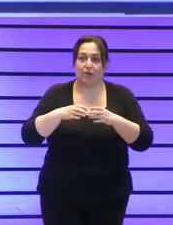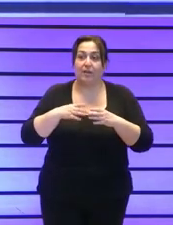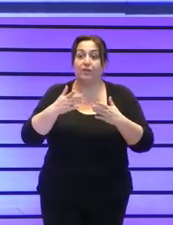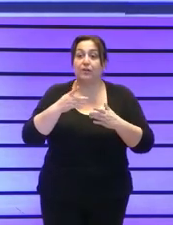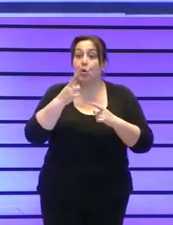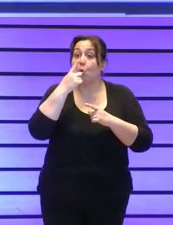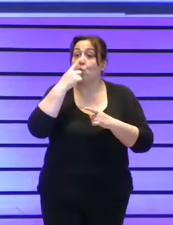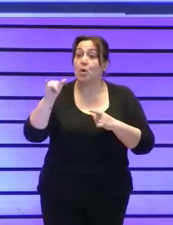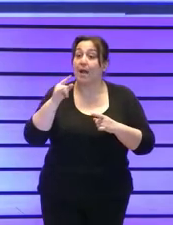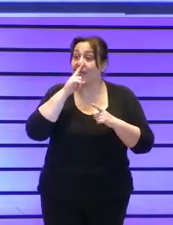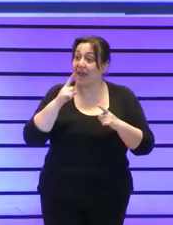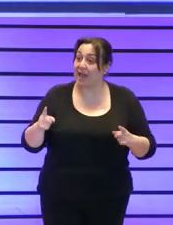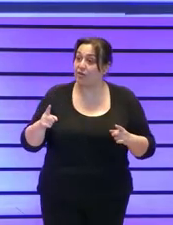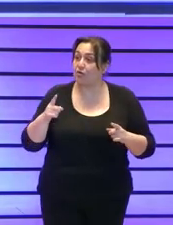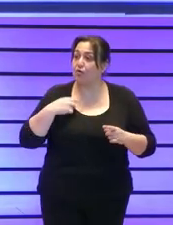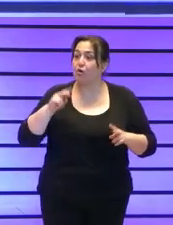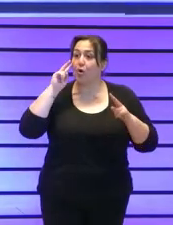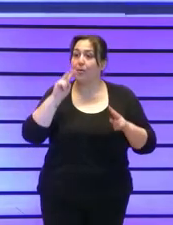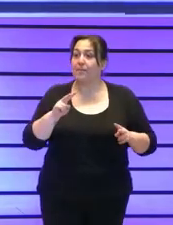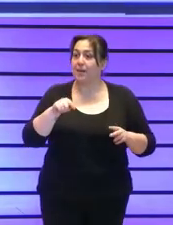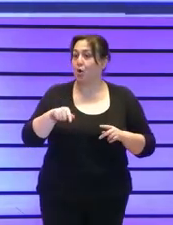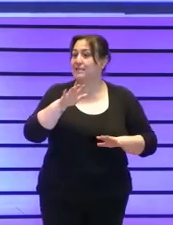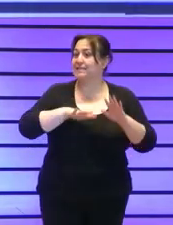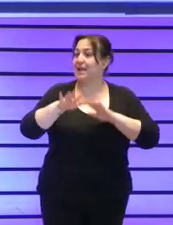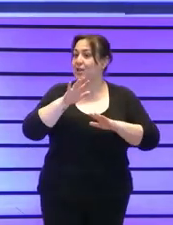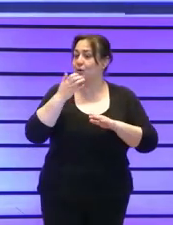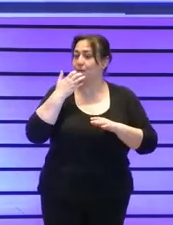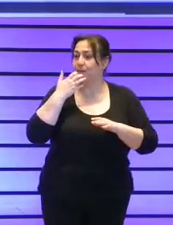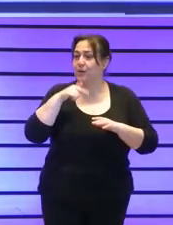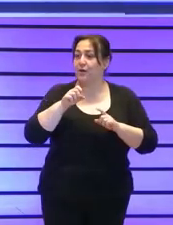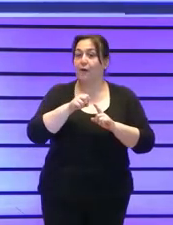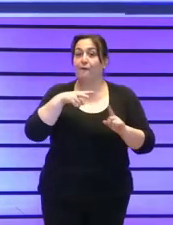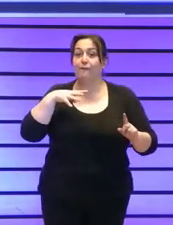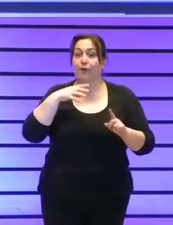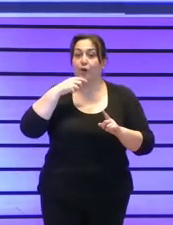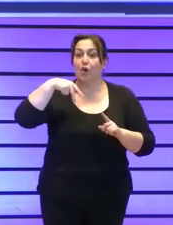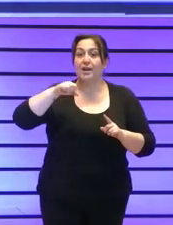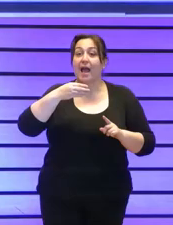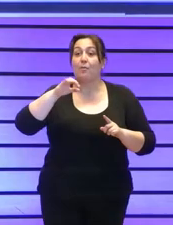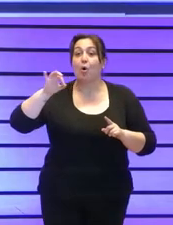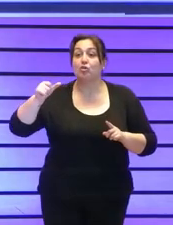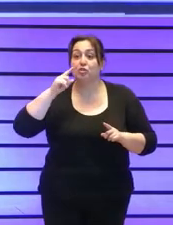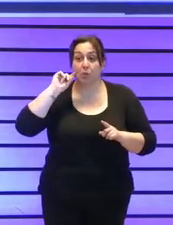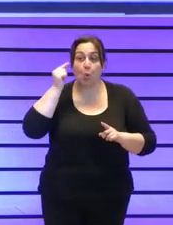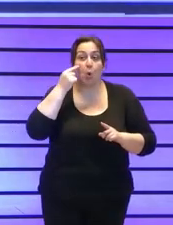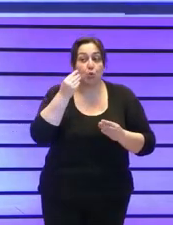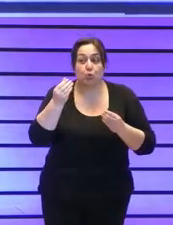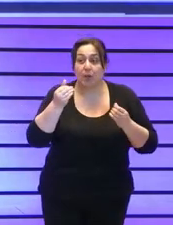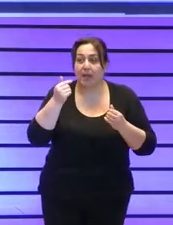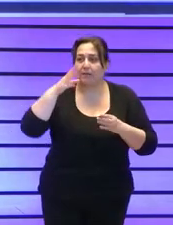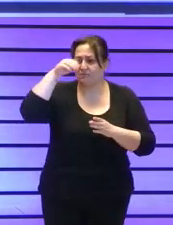vez al año, veo este lío del foro de Davos, que os sonará, ¿no?, que está lleno